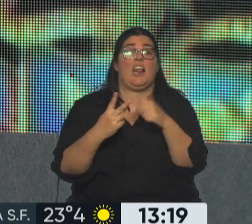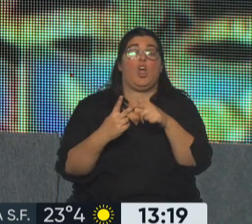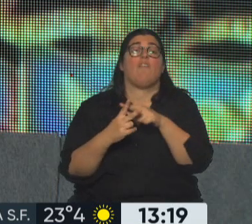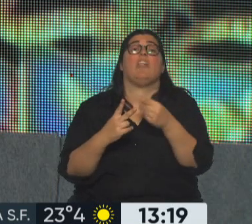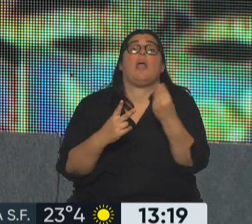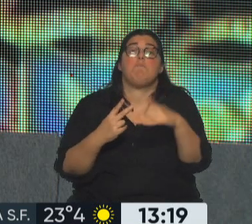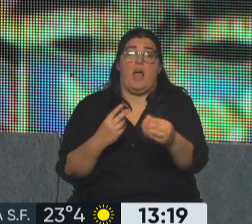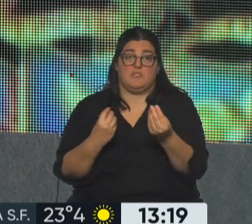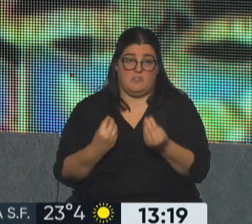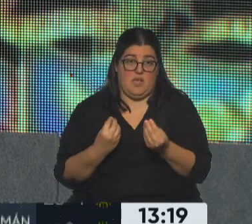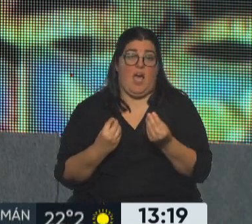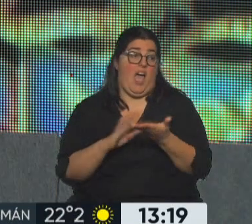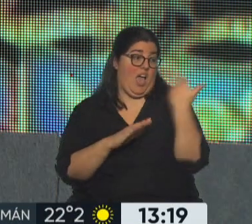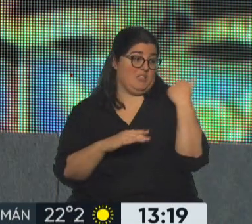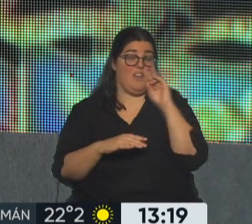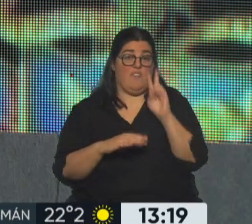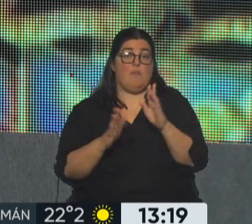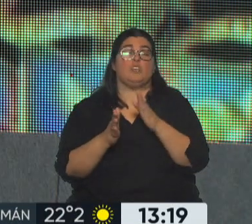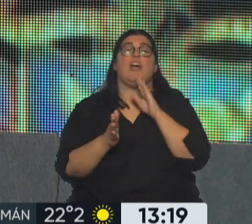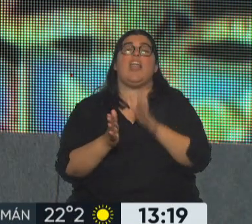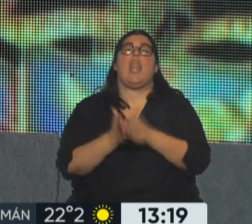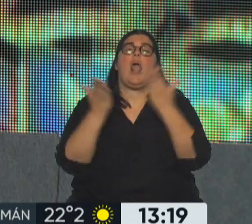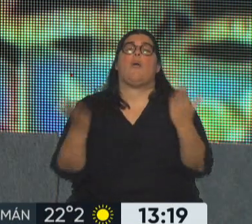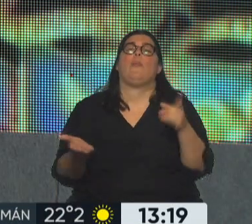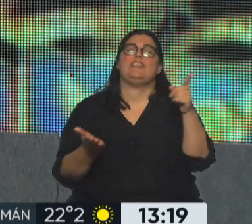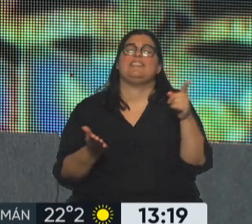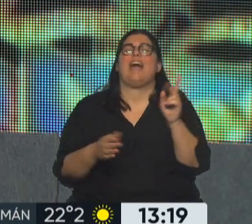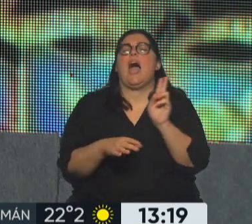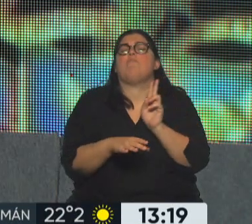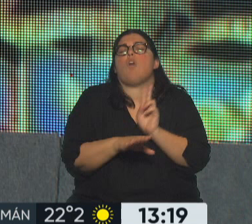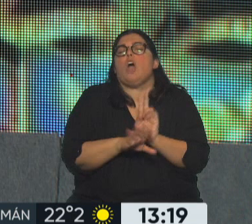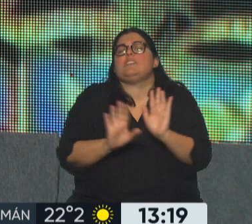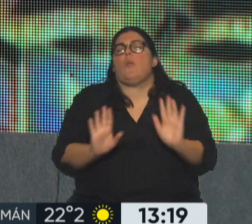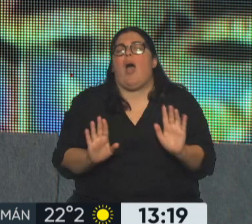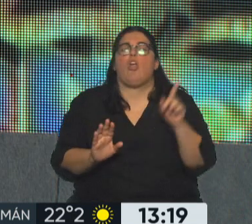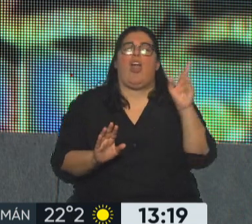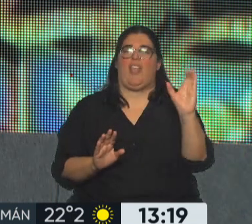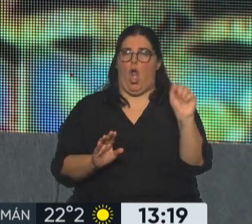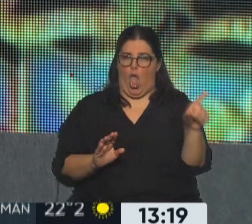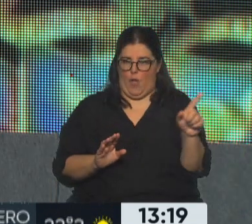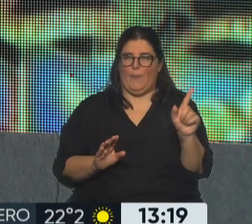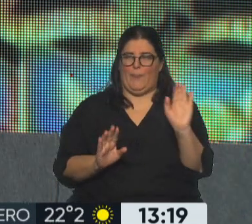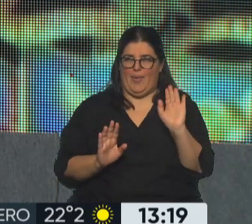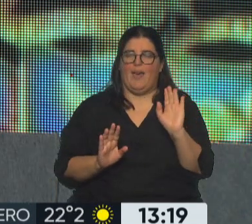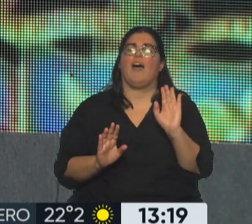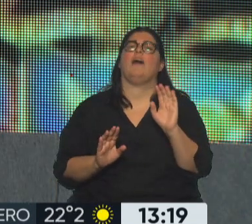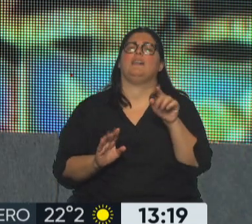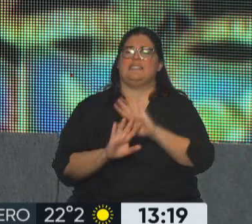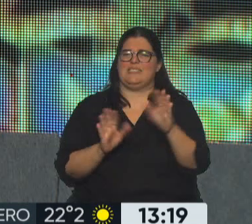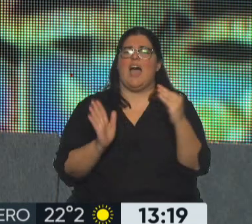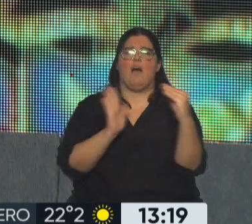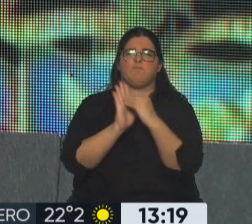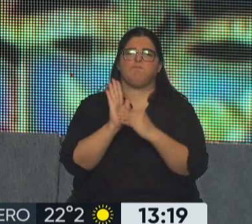una entrevista en Revista Semana, que es la revista conservadora y más importante, si querés, de Colombia, que ya venía también con estas declaraciones